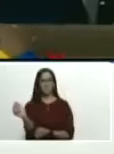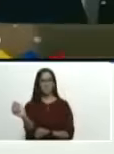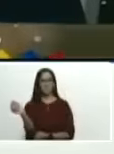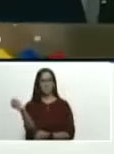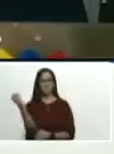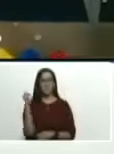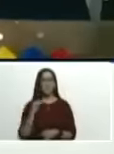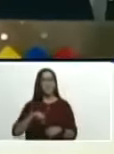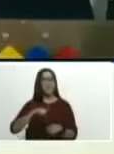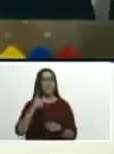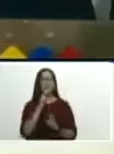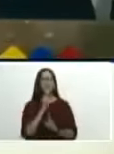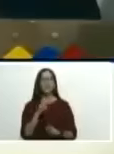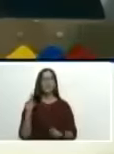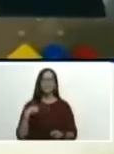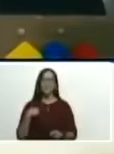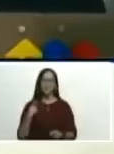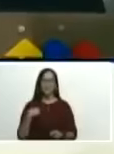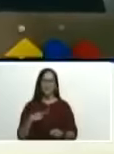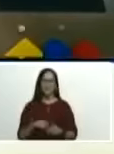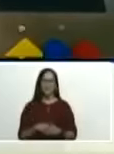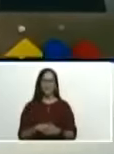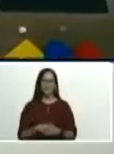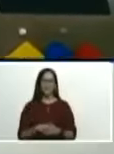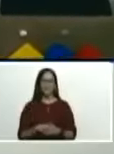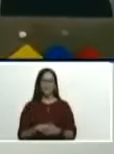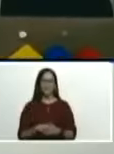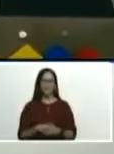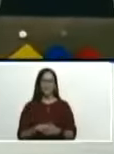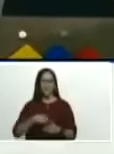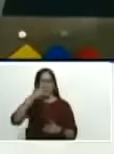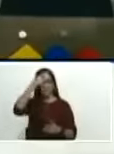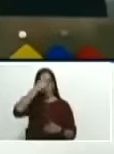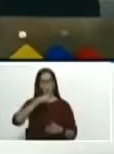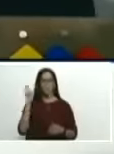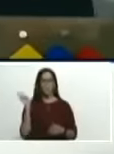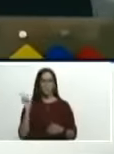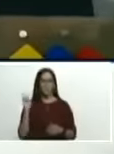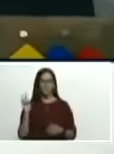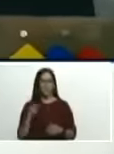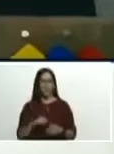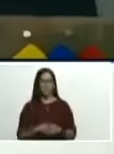Pero la mayor respuesta tiene que ser el pueblo de Venezuela.